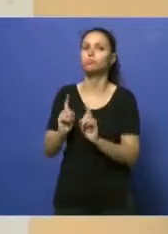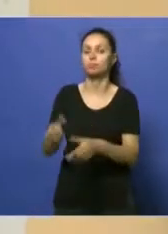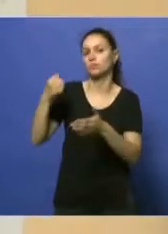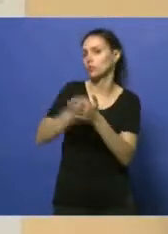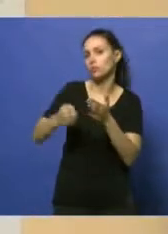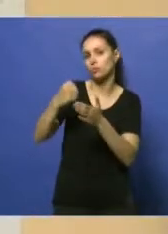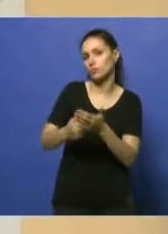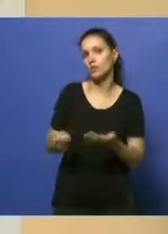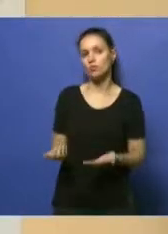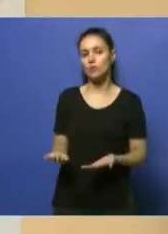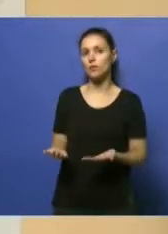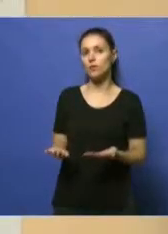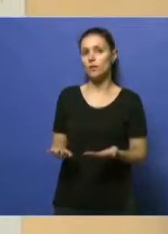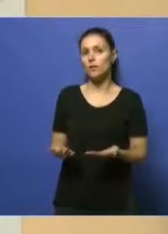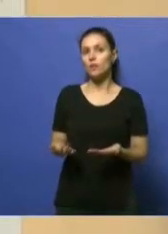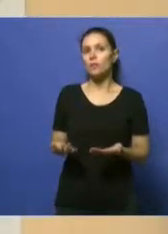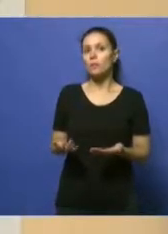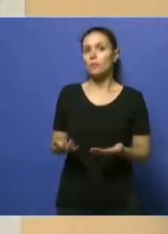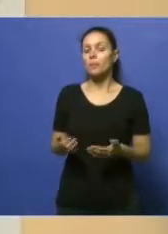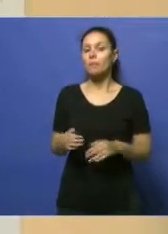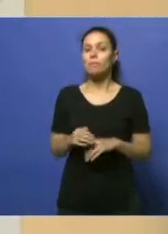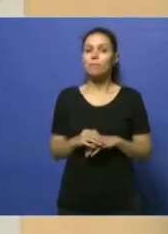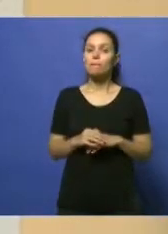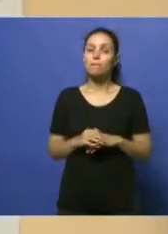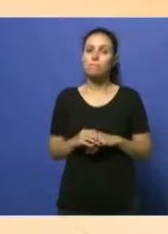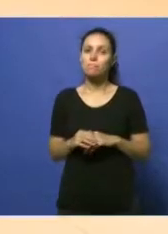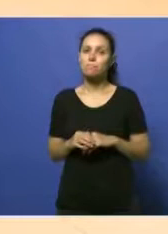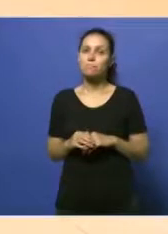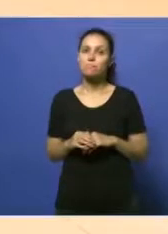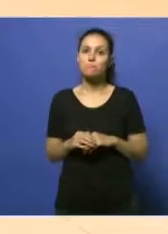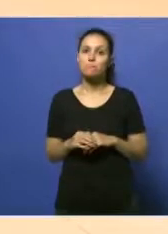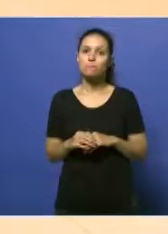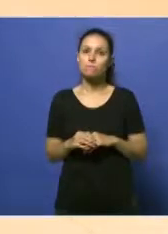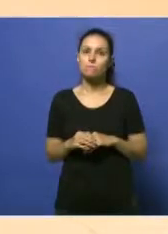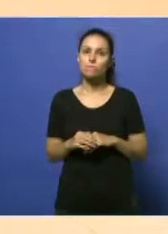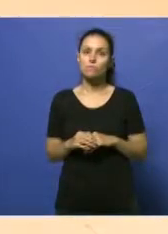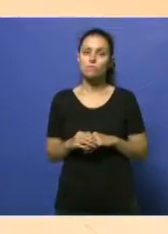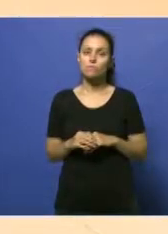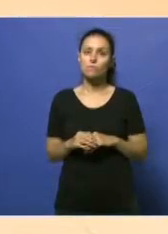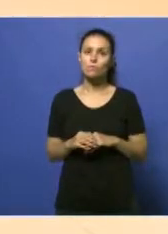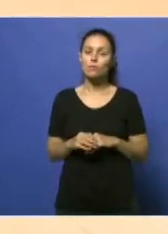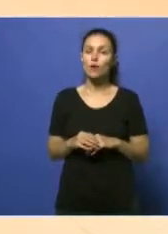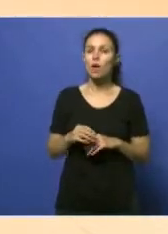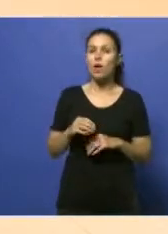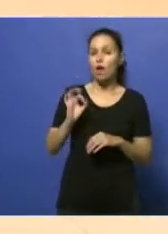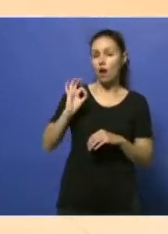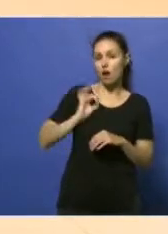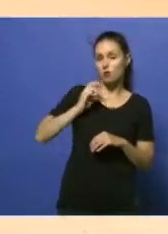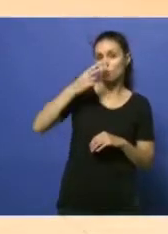no nuestros compañeros siguen precariamente. La última vez que se pasó a planta permanente fue en el año